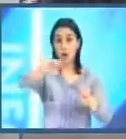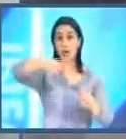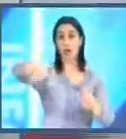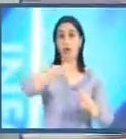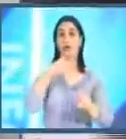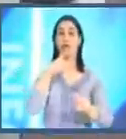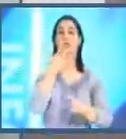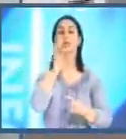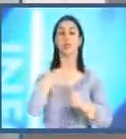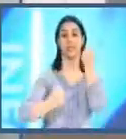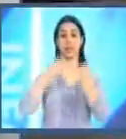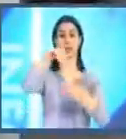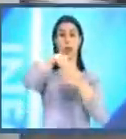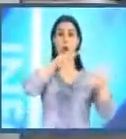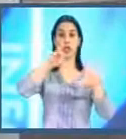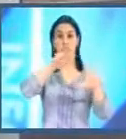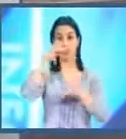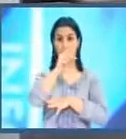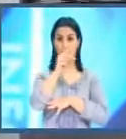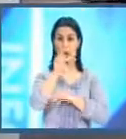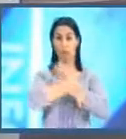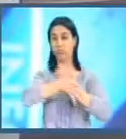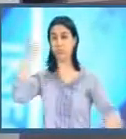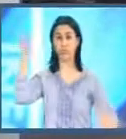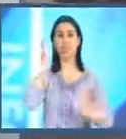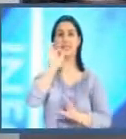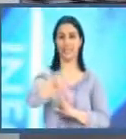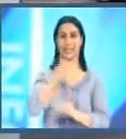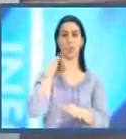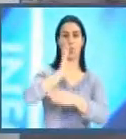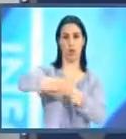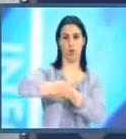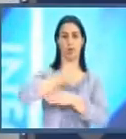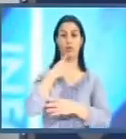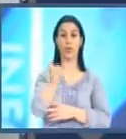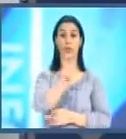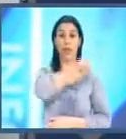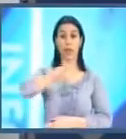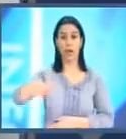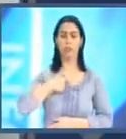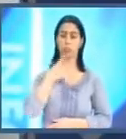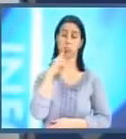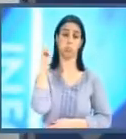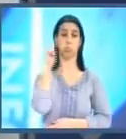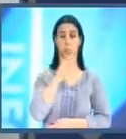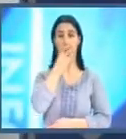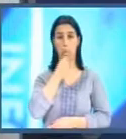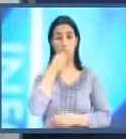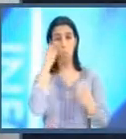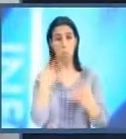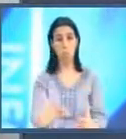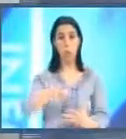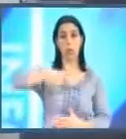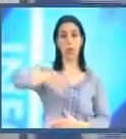que sobrepassin els 80 km per hora sí seran multats. Els viladecanencs es mostren satisfets amb aquesta ampliació